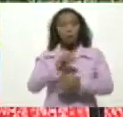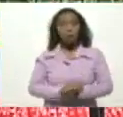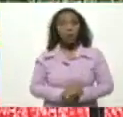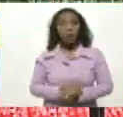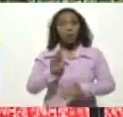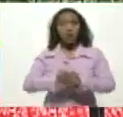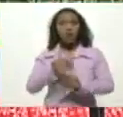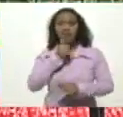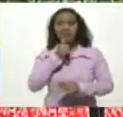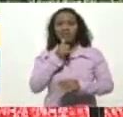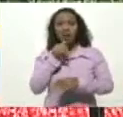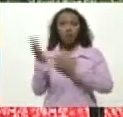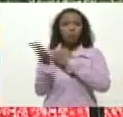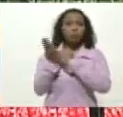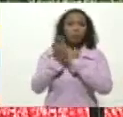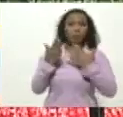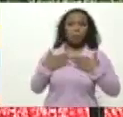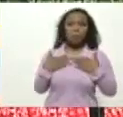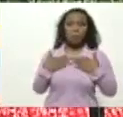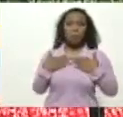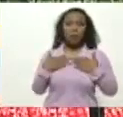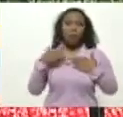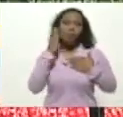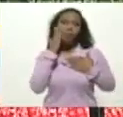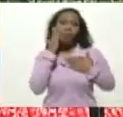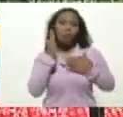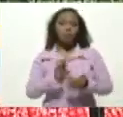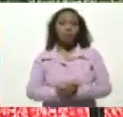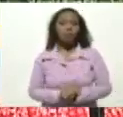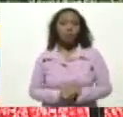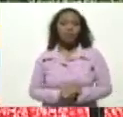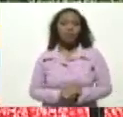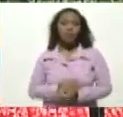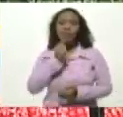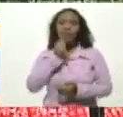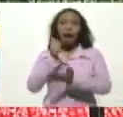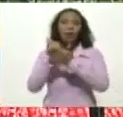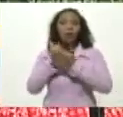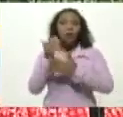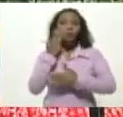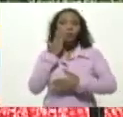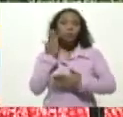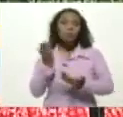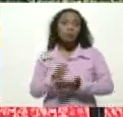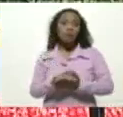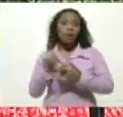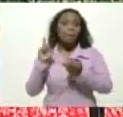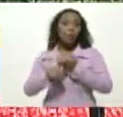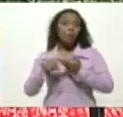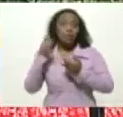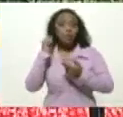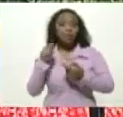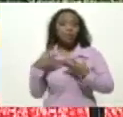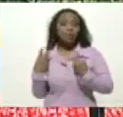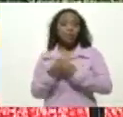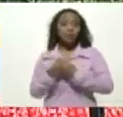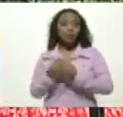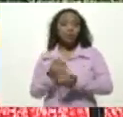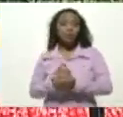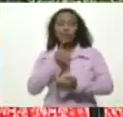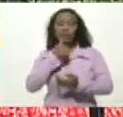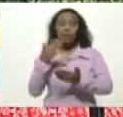Porque ¿quién lo protege a uno? La madre. ¿Quién lo protege a uno? La esposa, la compañera. ¿Quién